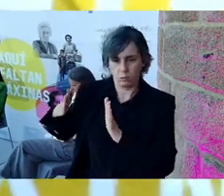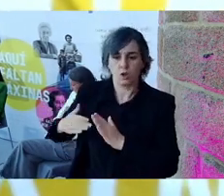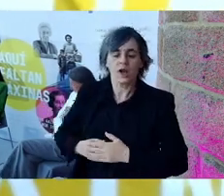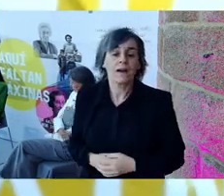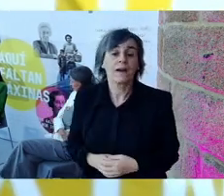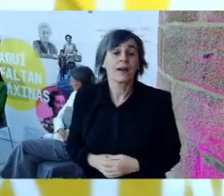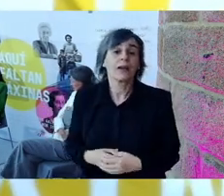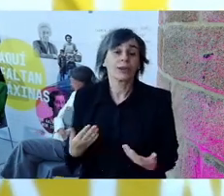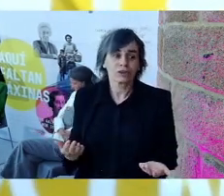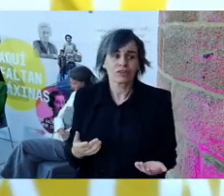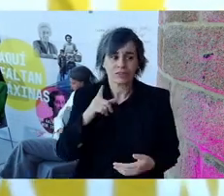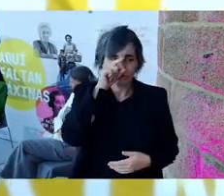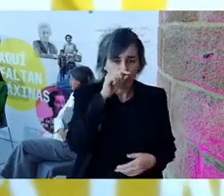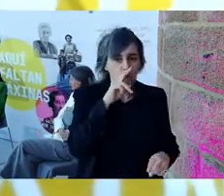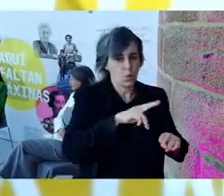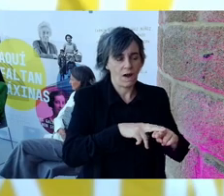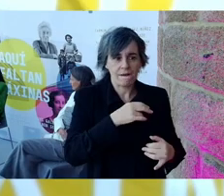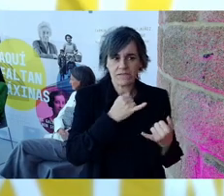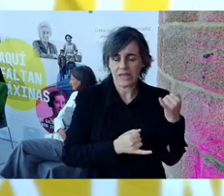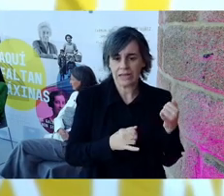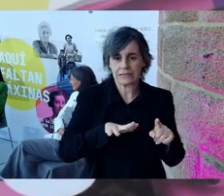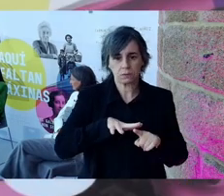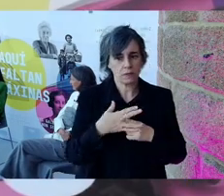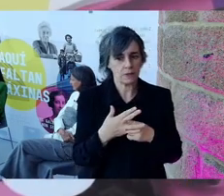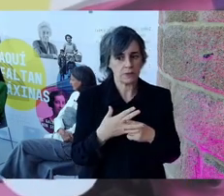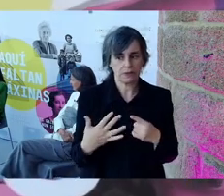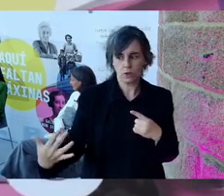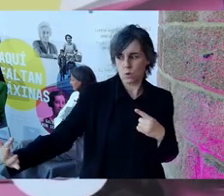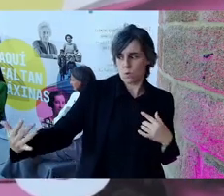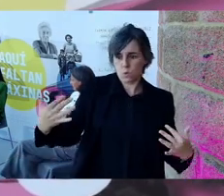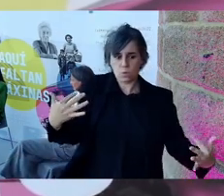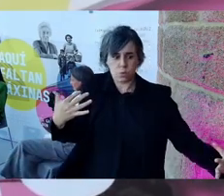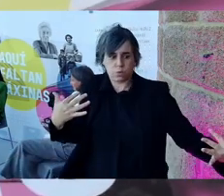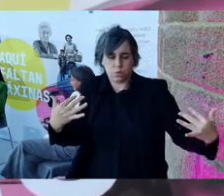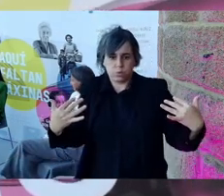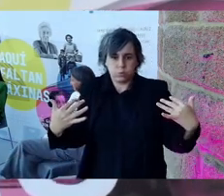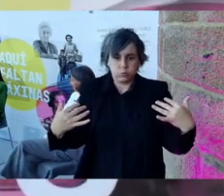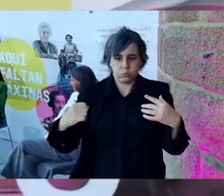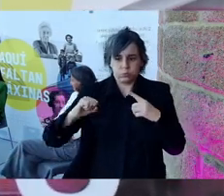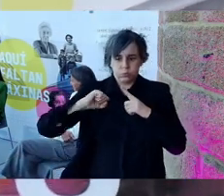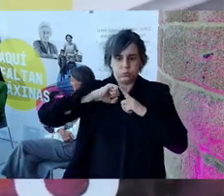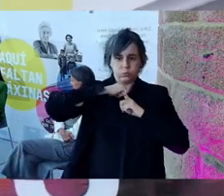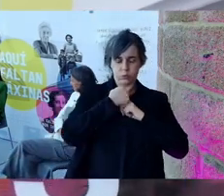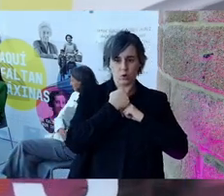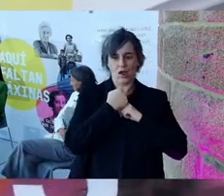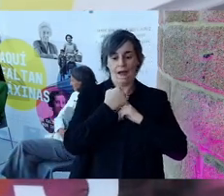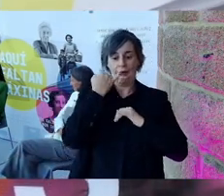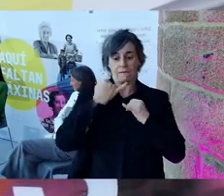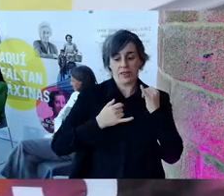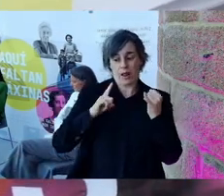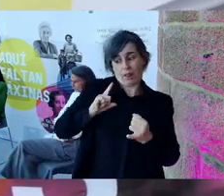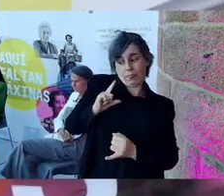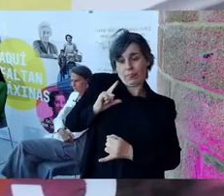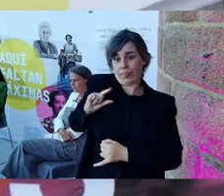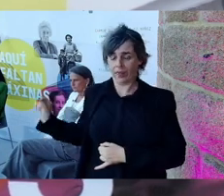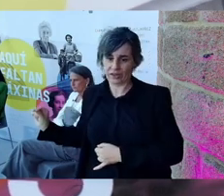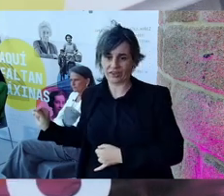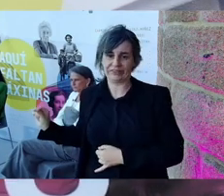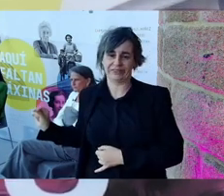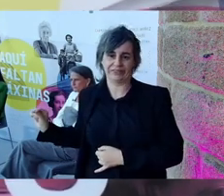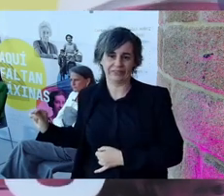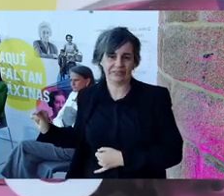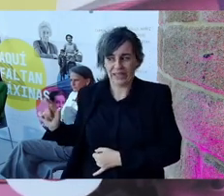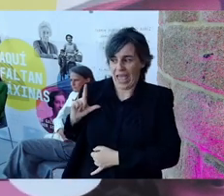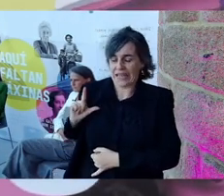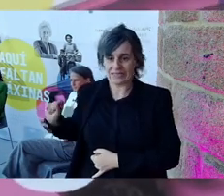Galicia. Y por eso que vemos a Urraca en esta situación que finalmente se salda con un escape, no se